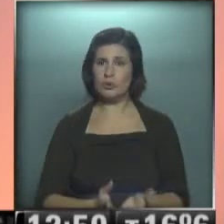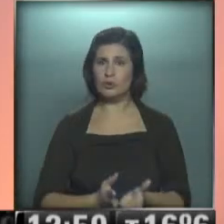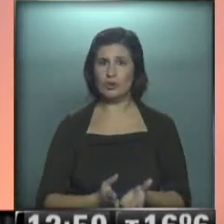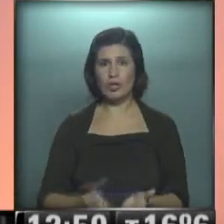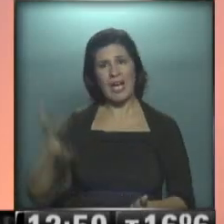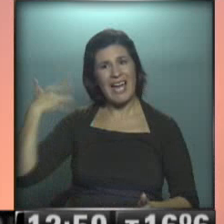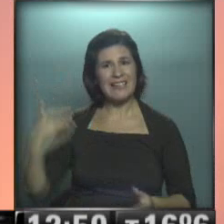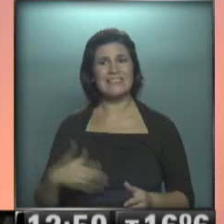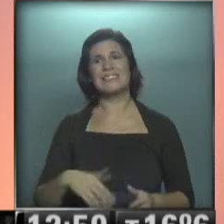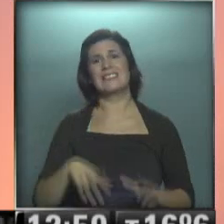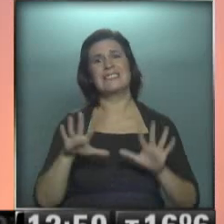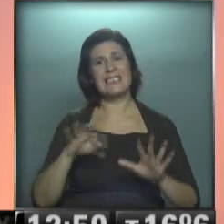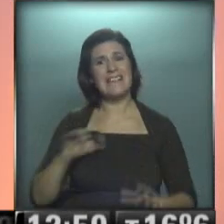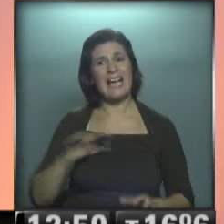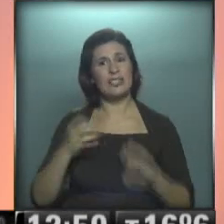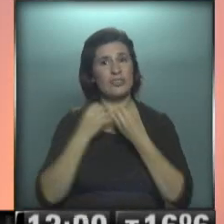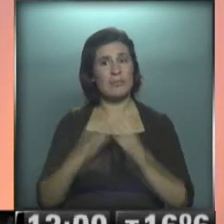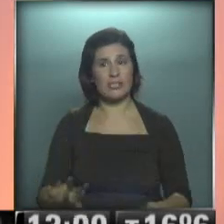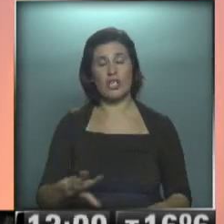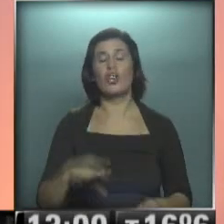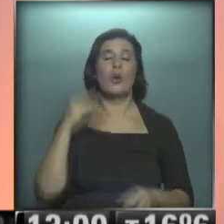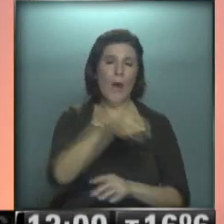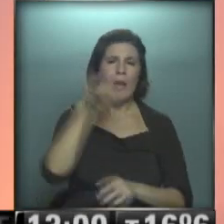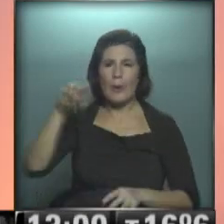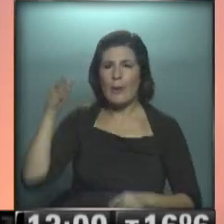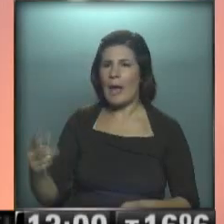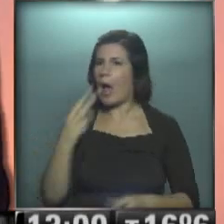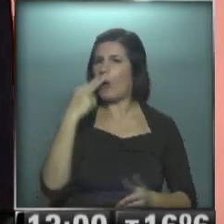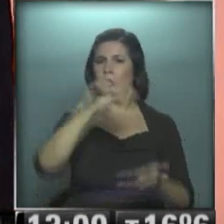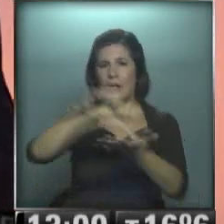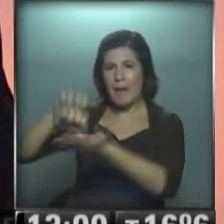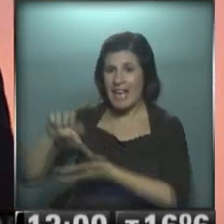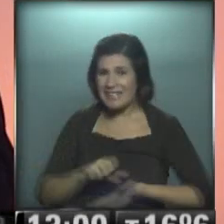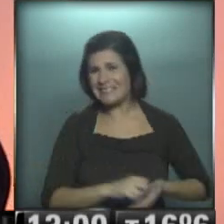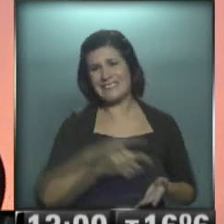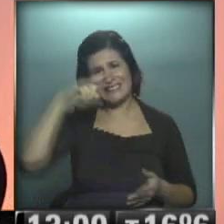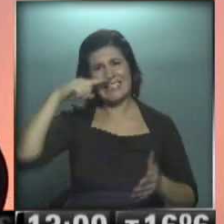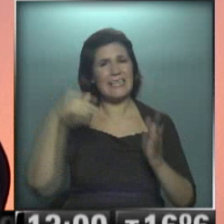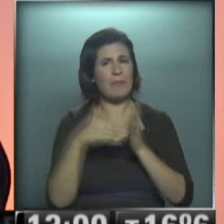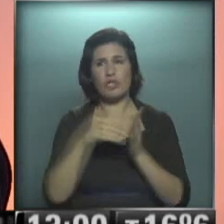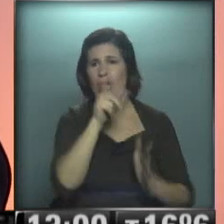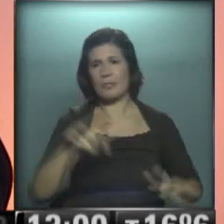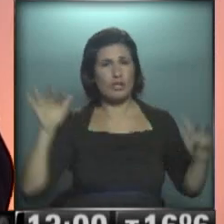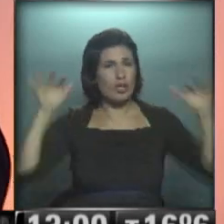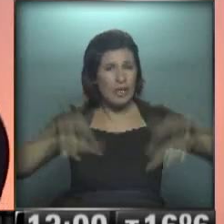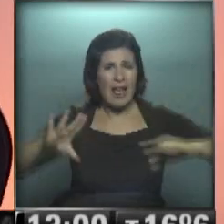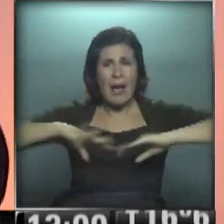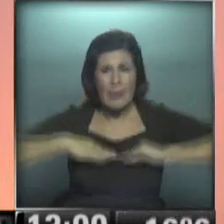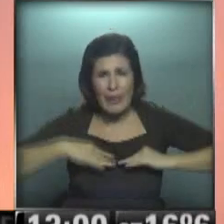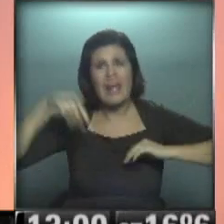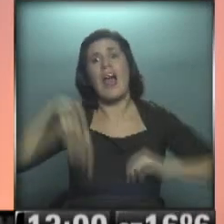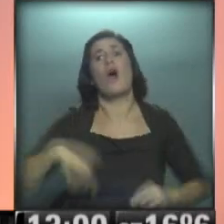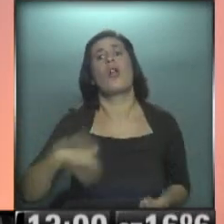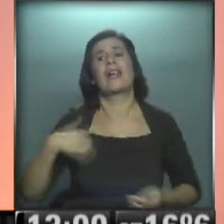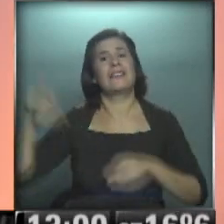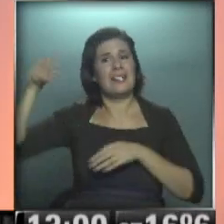12 países, 52 ciudades y fue visto nada más y nada menos que por 7 millones de personas. Ahora lo veremos los argentinos, ayer se hizo la presentación y